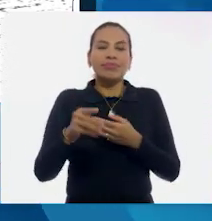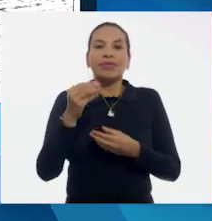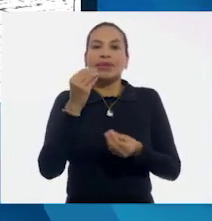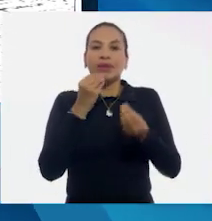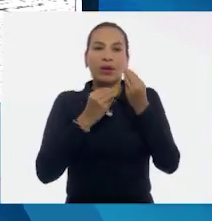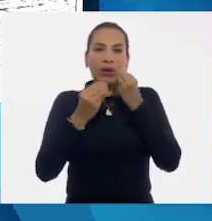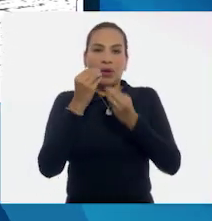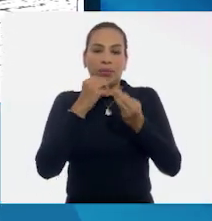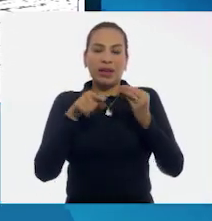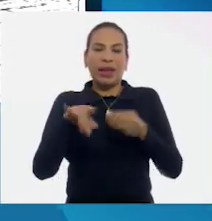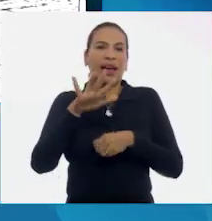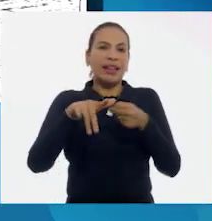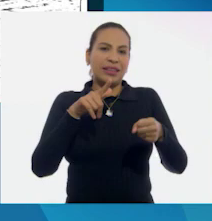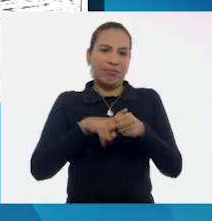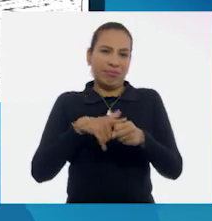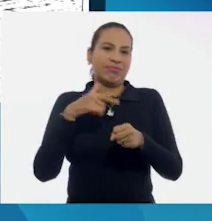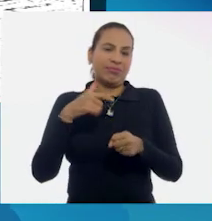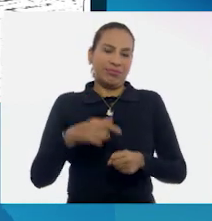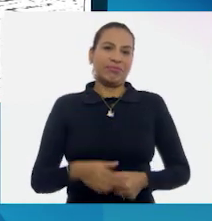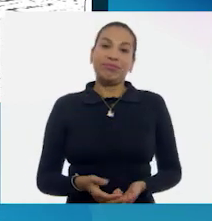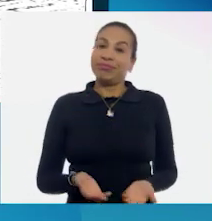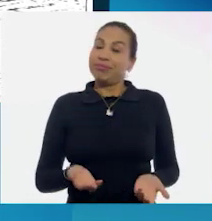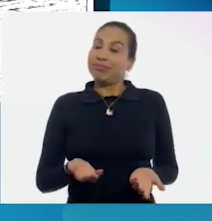comerse a esos animales.